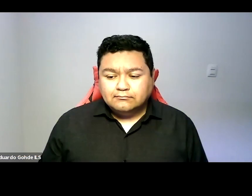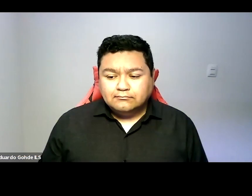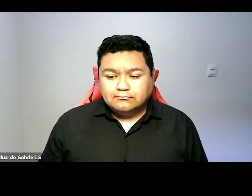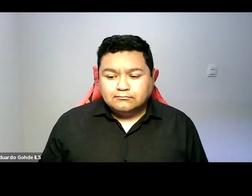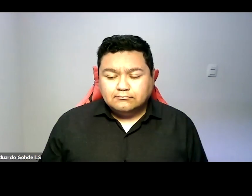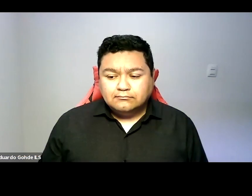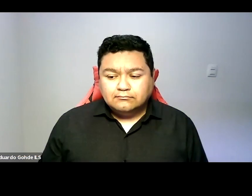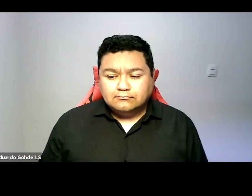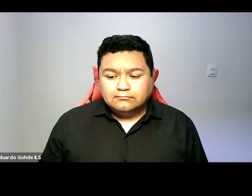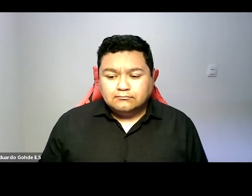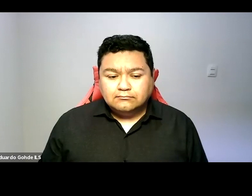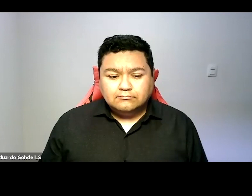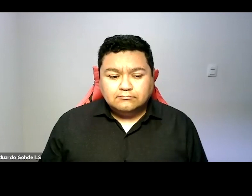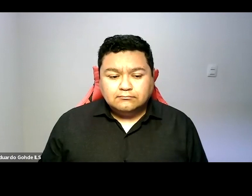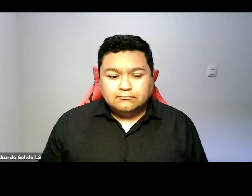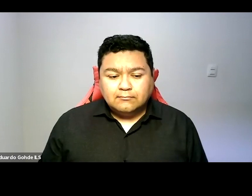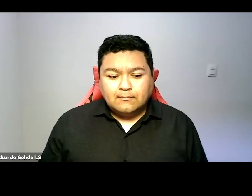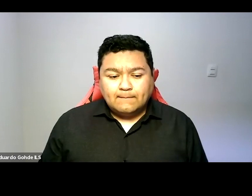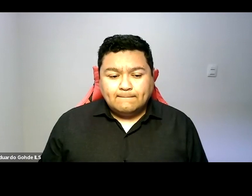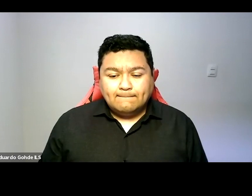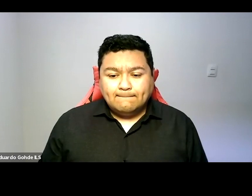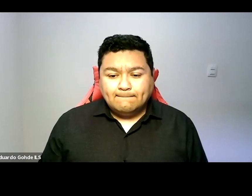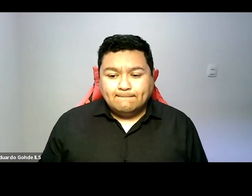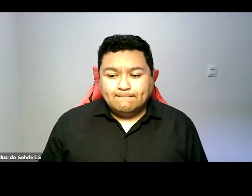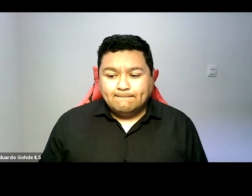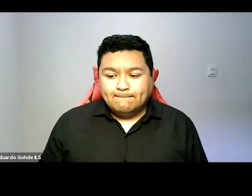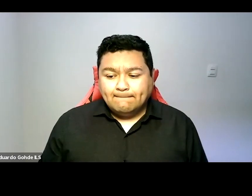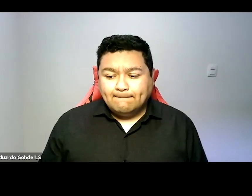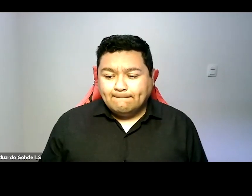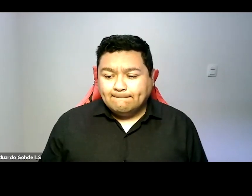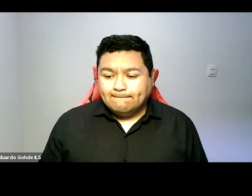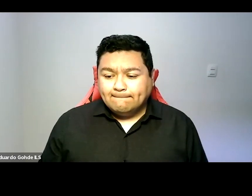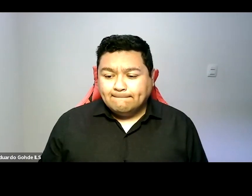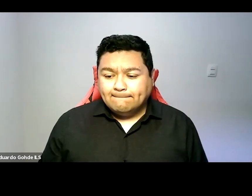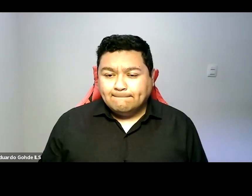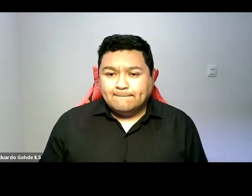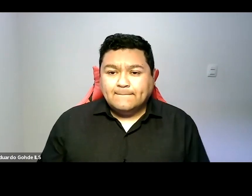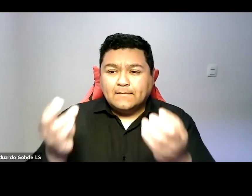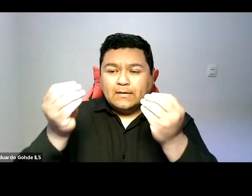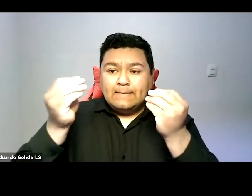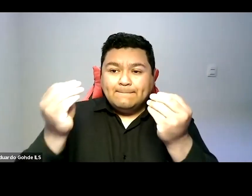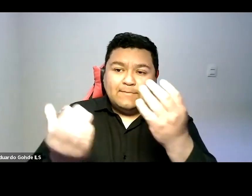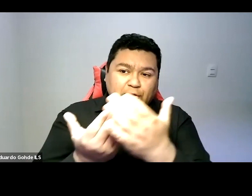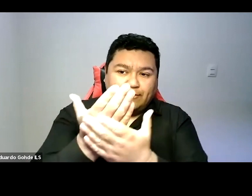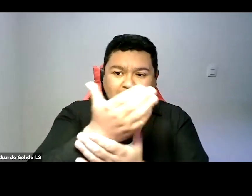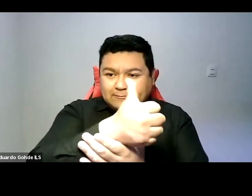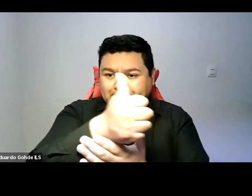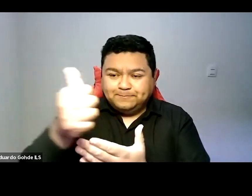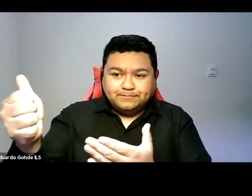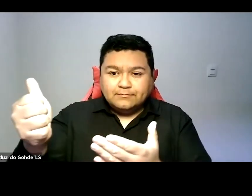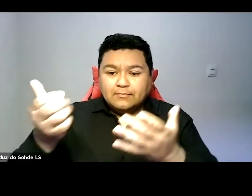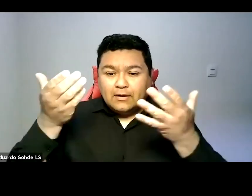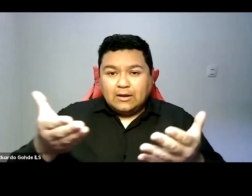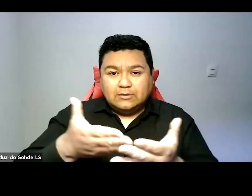Muy buenos días a todas y a todos. Estamos muy contentos de darles la bienvenida a esta sesión inaugural